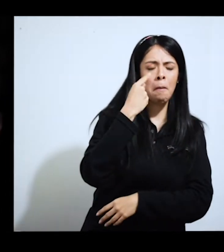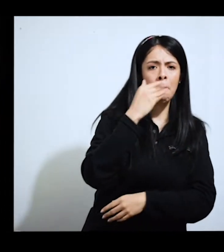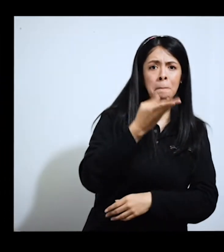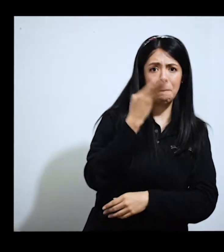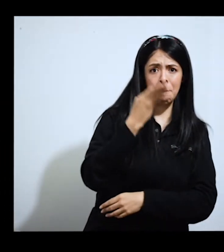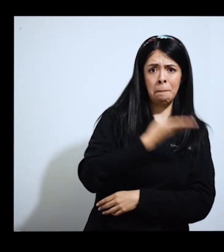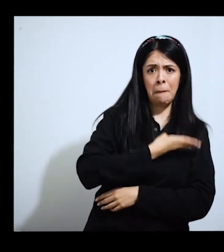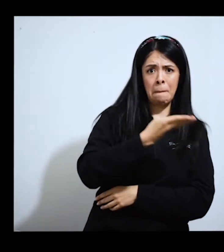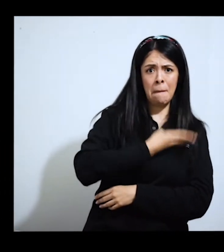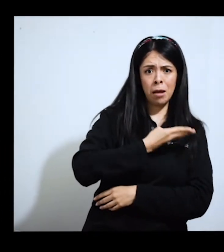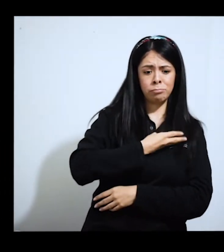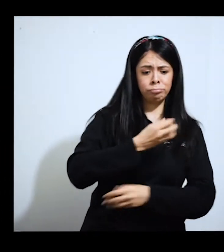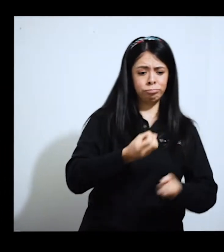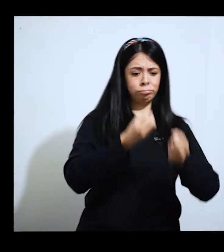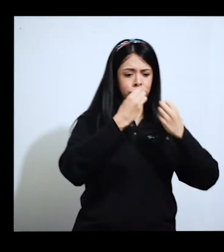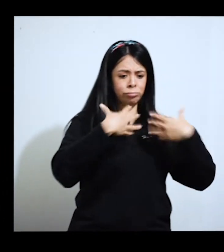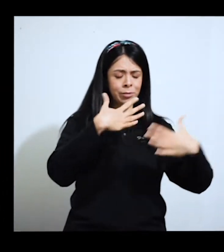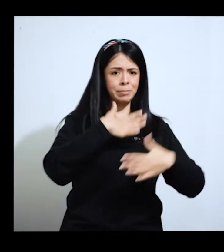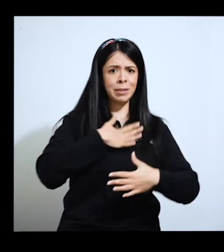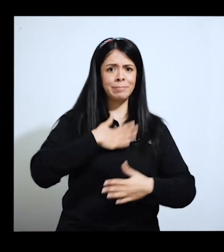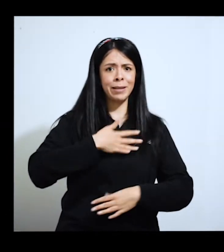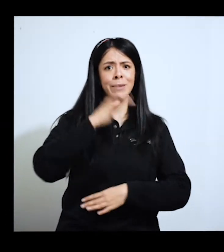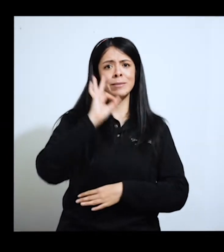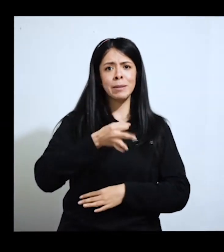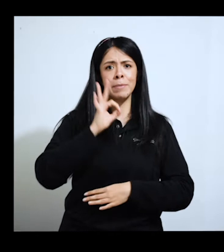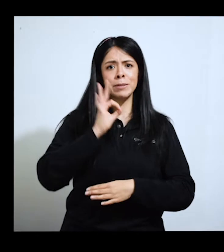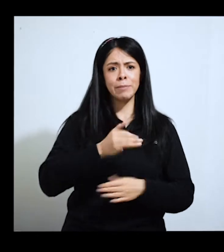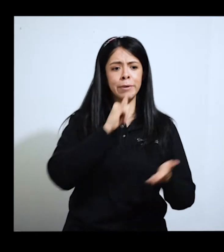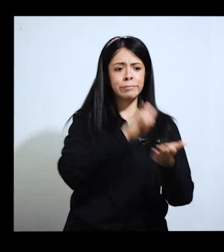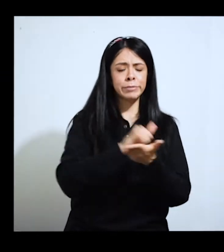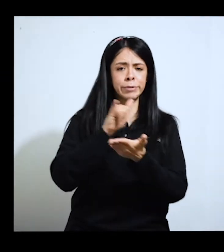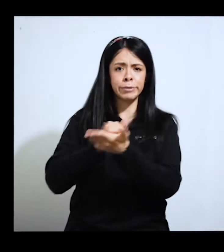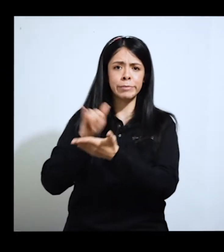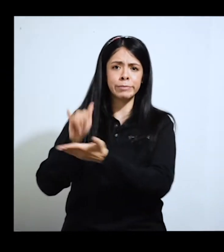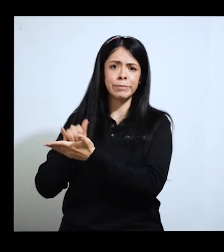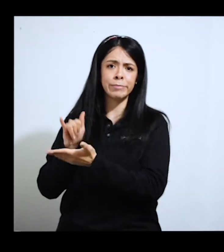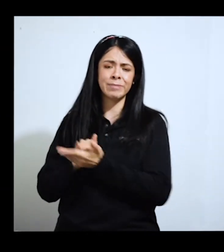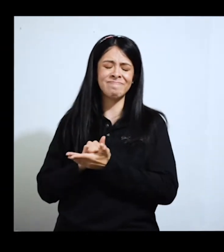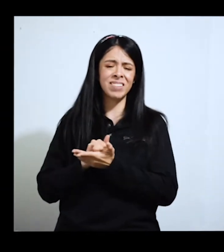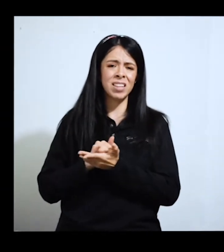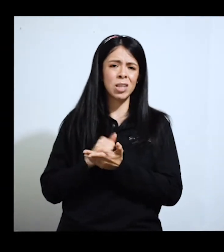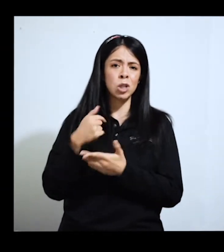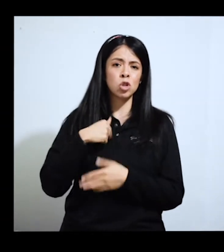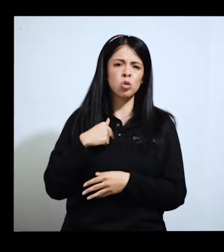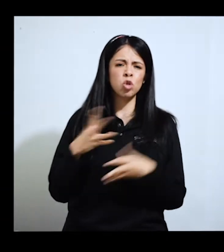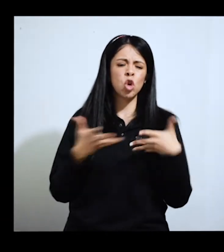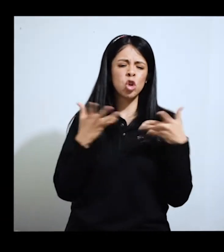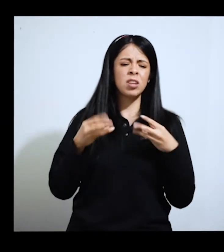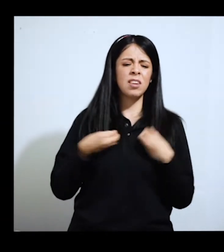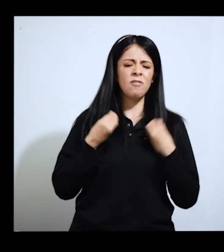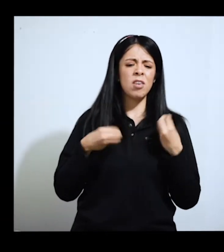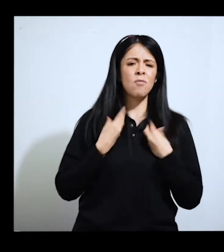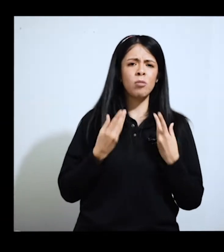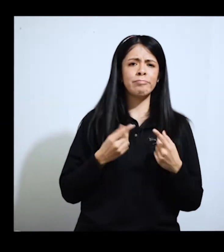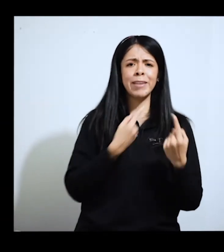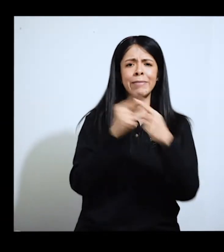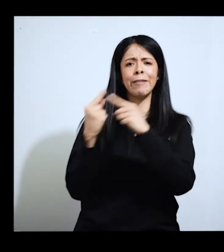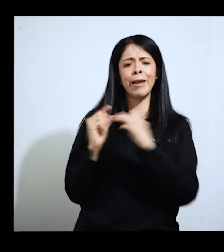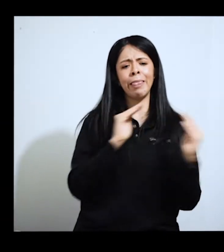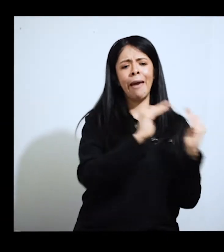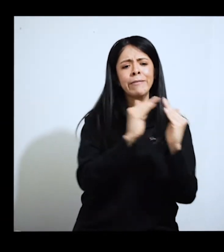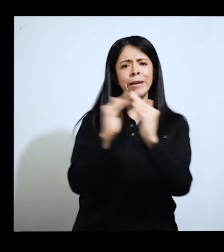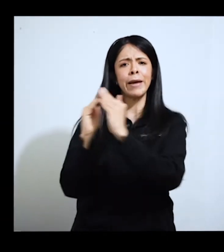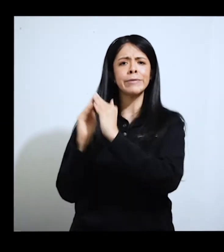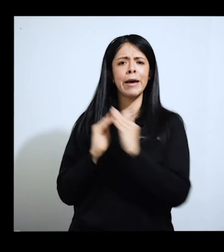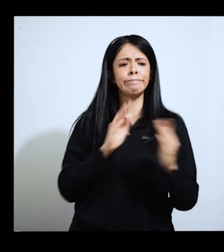por parte de mi mamá, y esta situación se va repitiendo muchas veces. Gracias a eso vivo en lugares